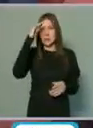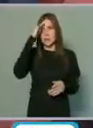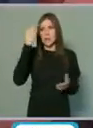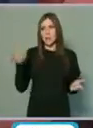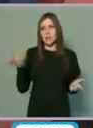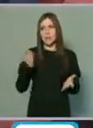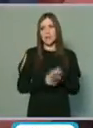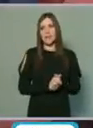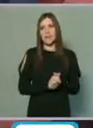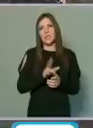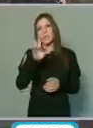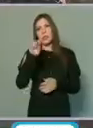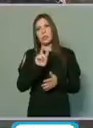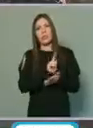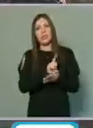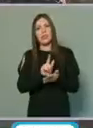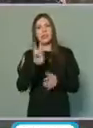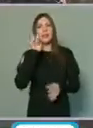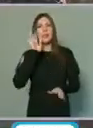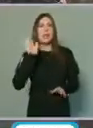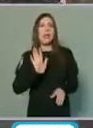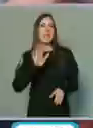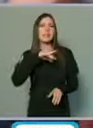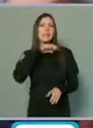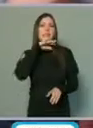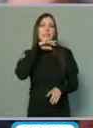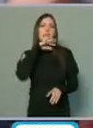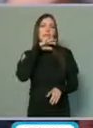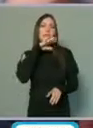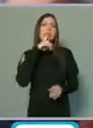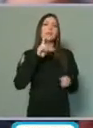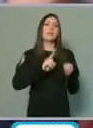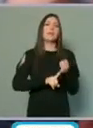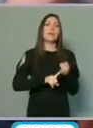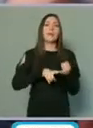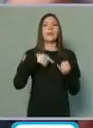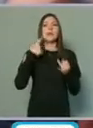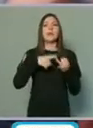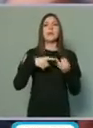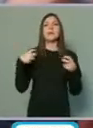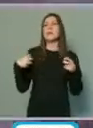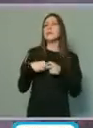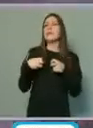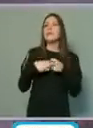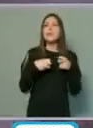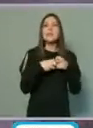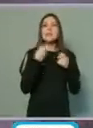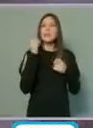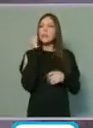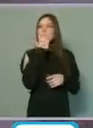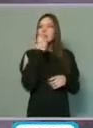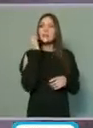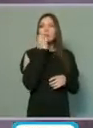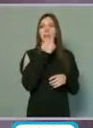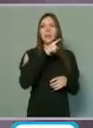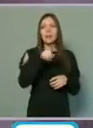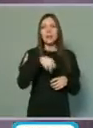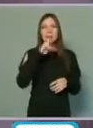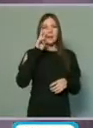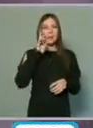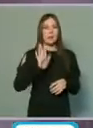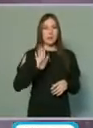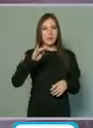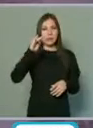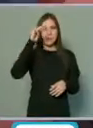muy higiénico para empezar. No se ve muy, Claro. muy higiénico, es de ansiedad, etcétera. Entonces, suele generarnos como